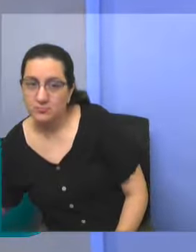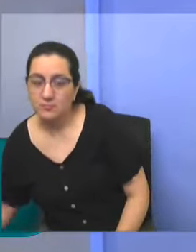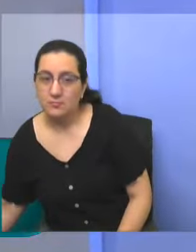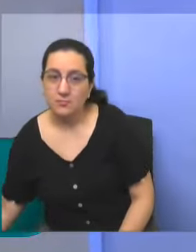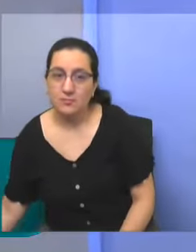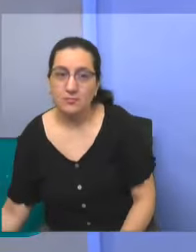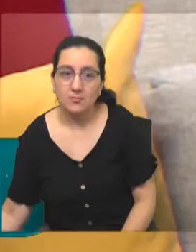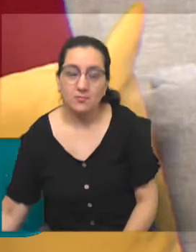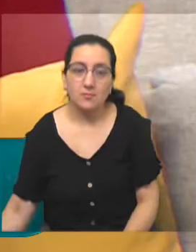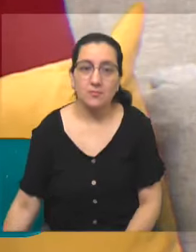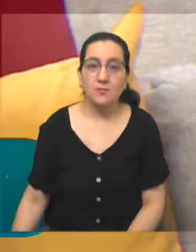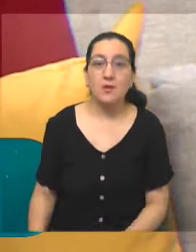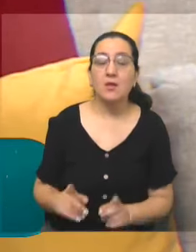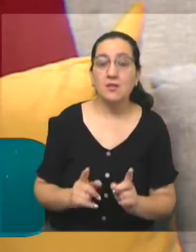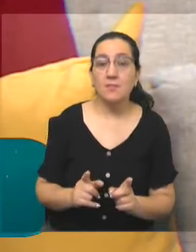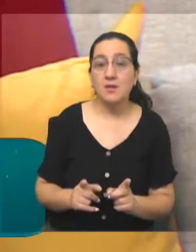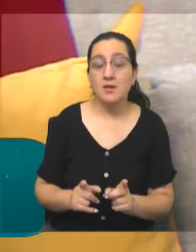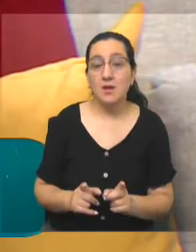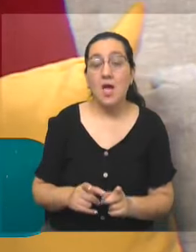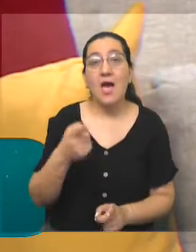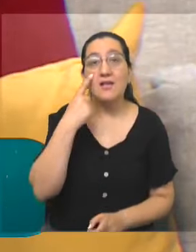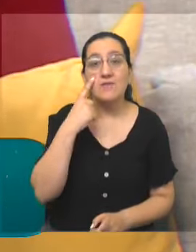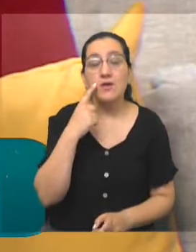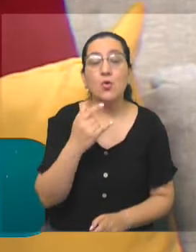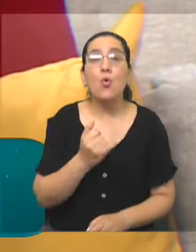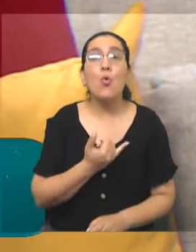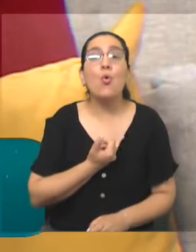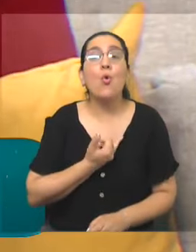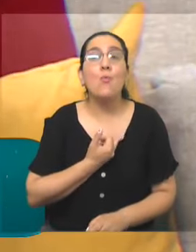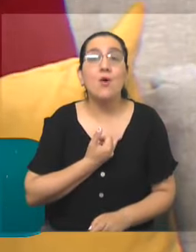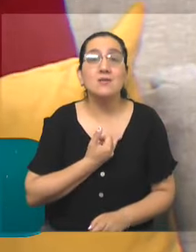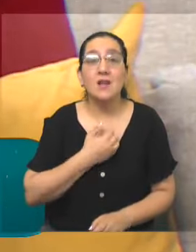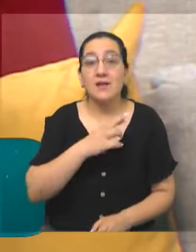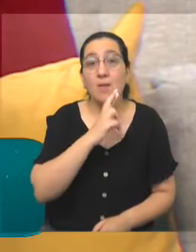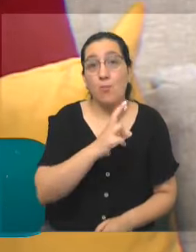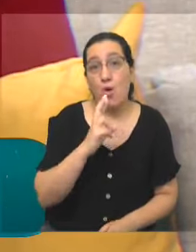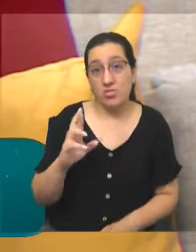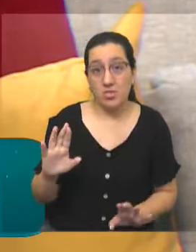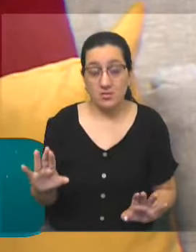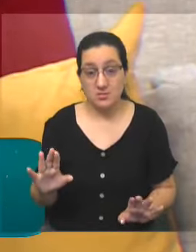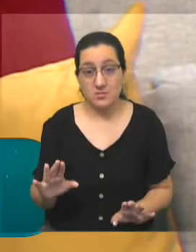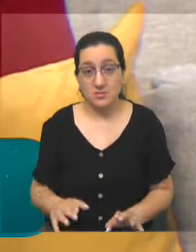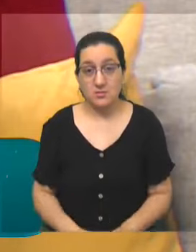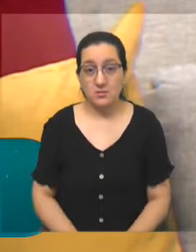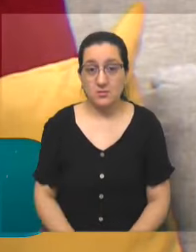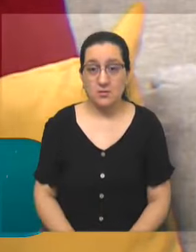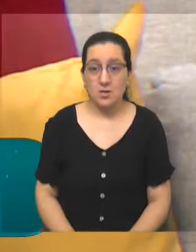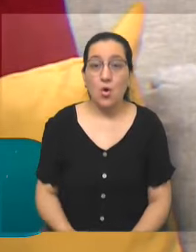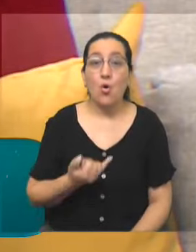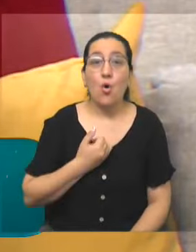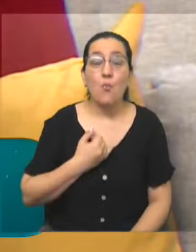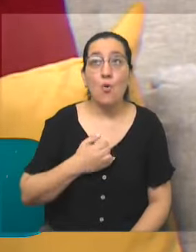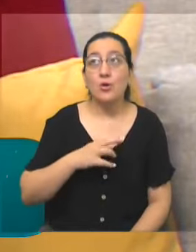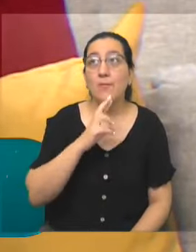Tania, se cuchea el tipo de respuesta, cómo responder a alguna pregunta un poco con cizaña, cómo